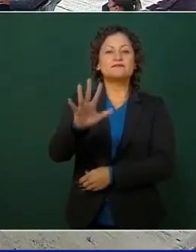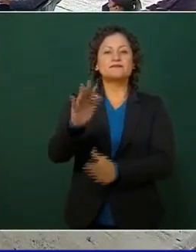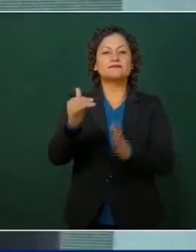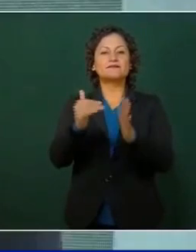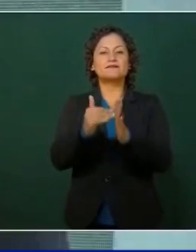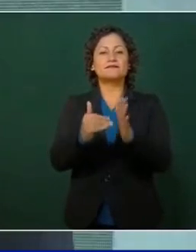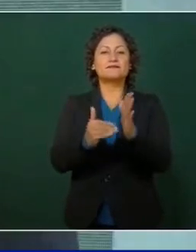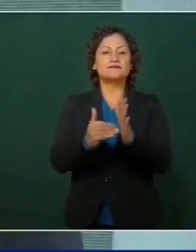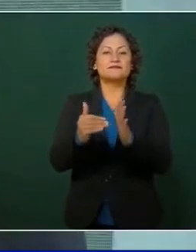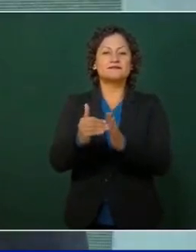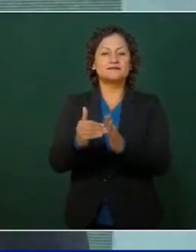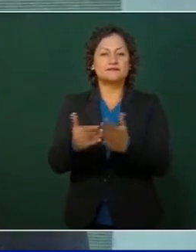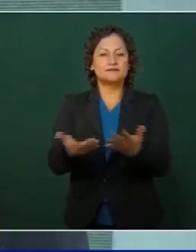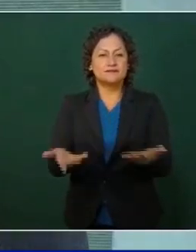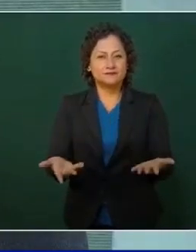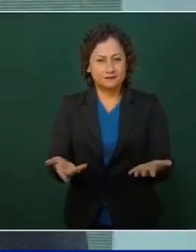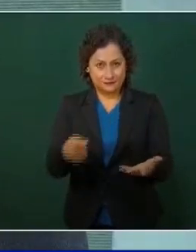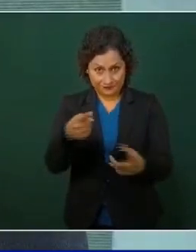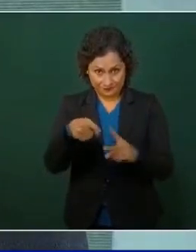¿Cuánto es el ahorro?